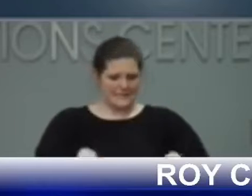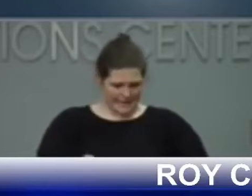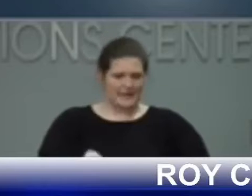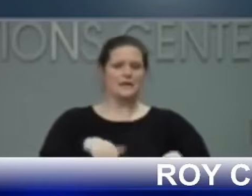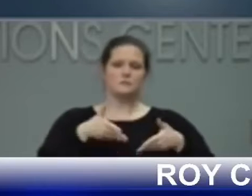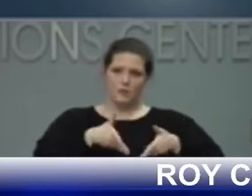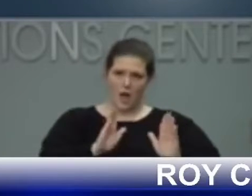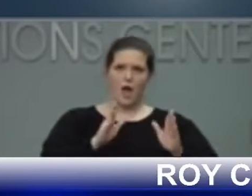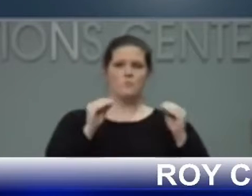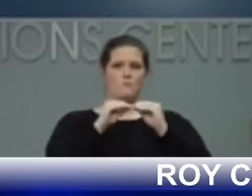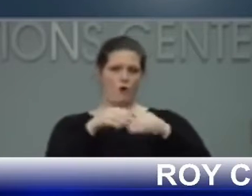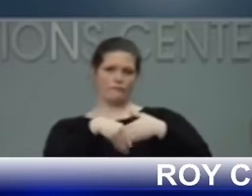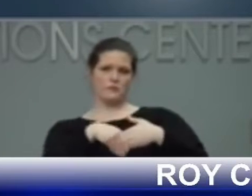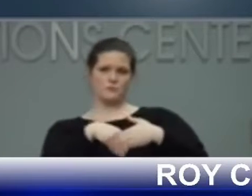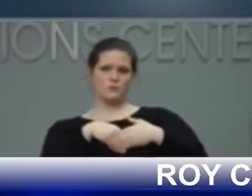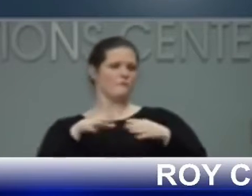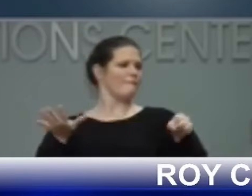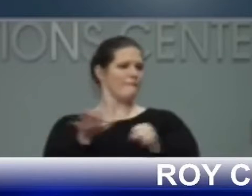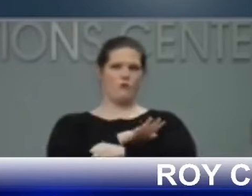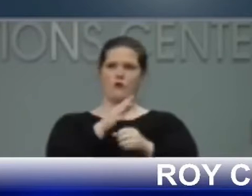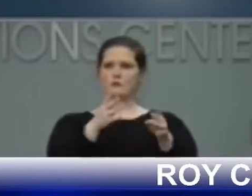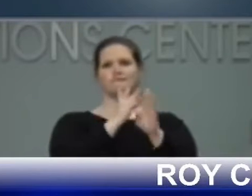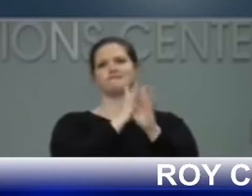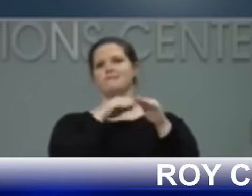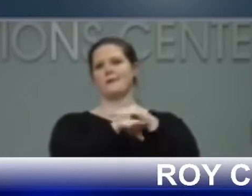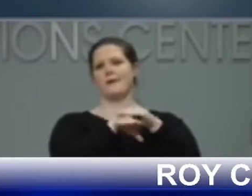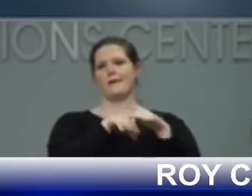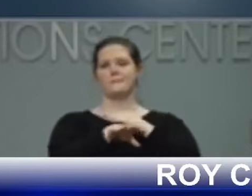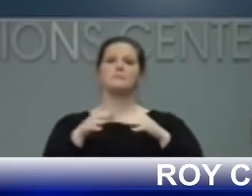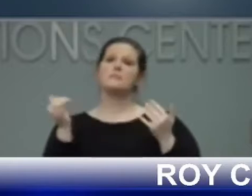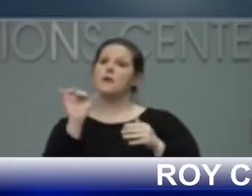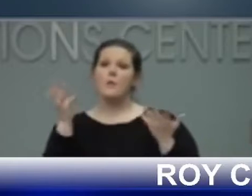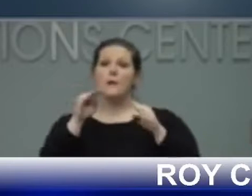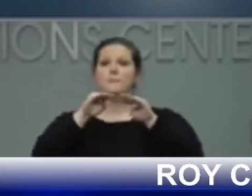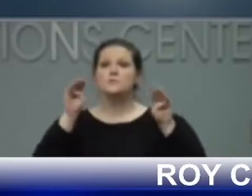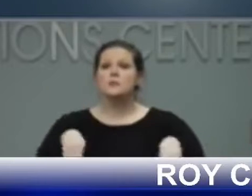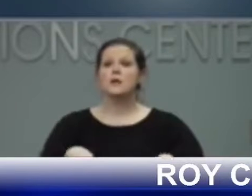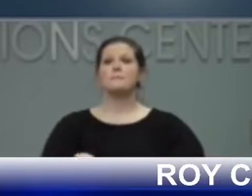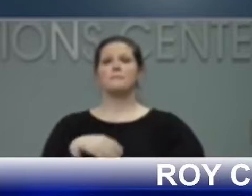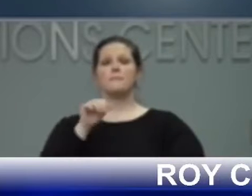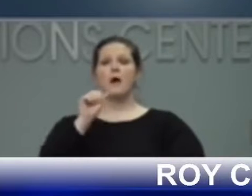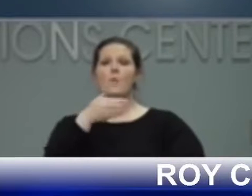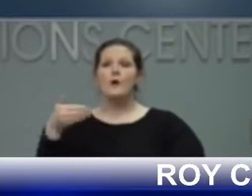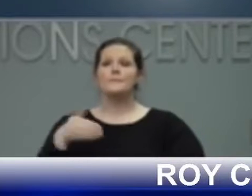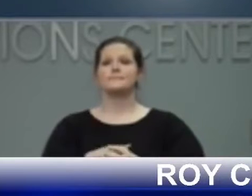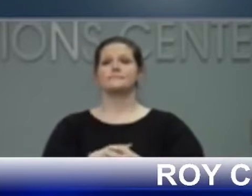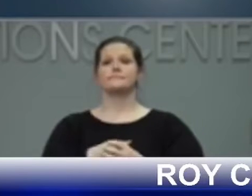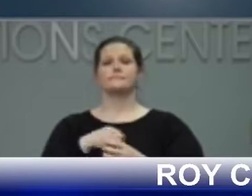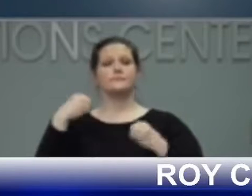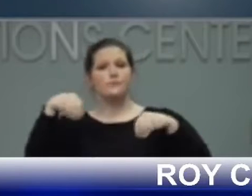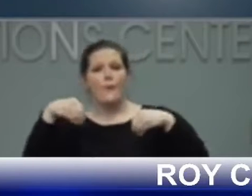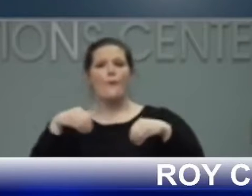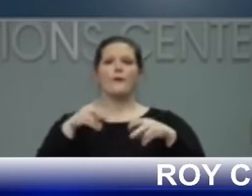seguridad. Ellos incluyen museos, acuarios, establecimientos comerciales y tiendas, salones de belleza y de cuidado